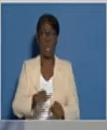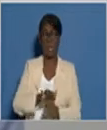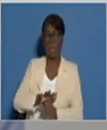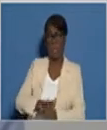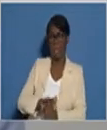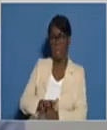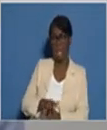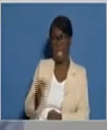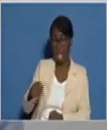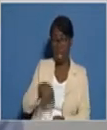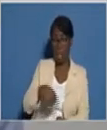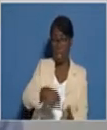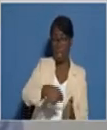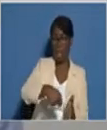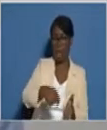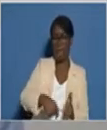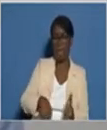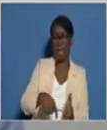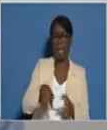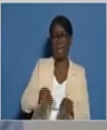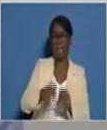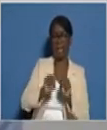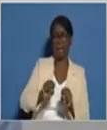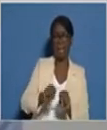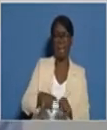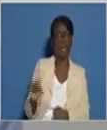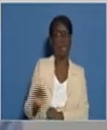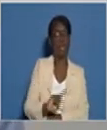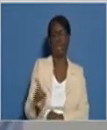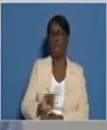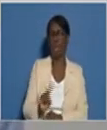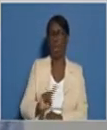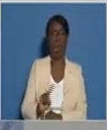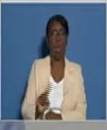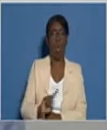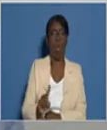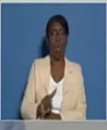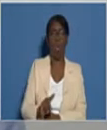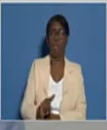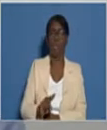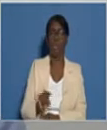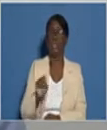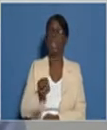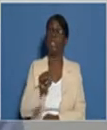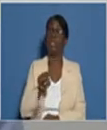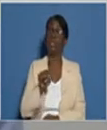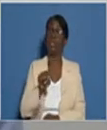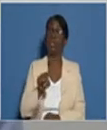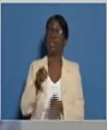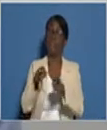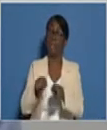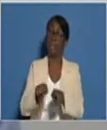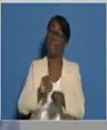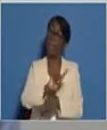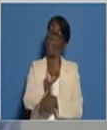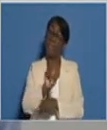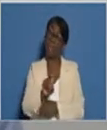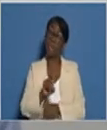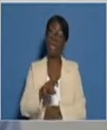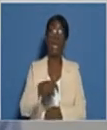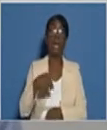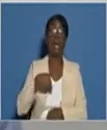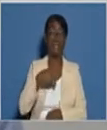sin coacción y con el fiel entendimiento de la acción que se está realizando en ese momento. De darse, y repito,